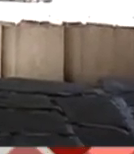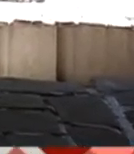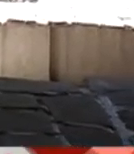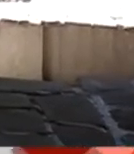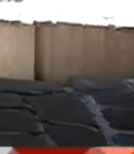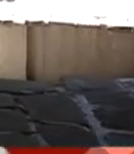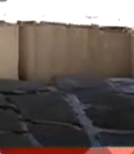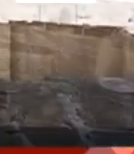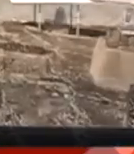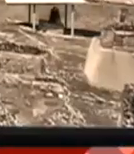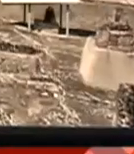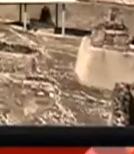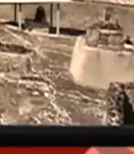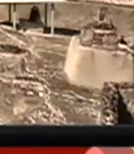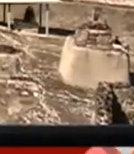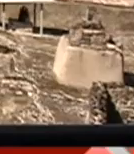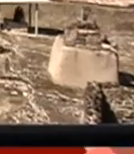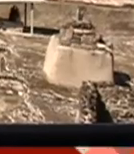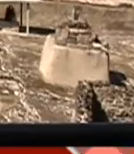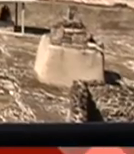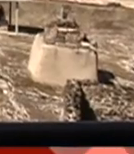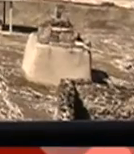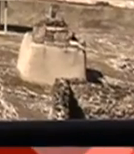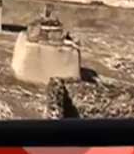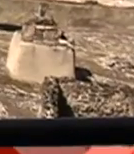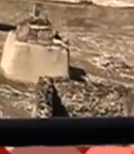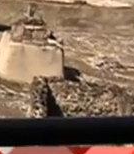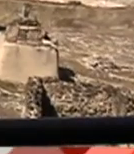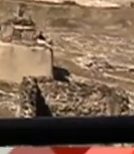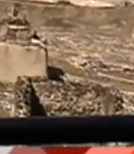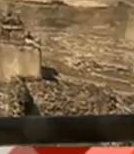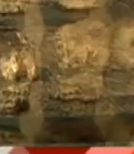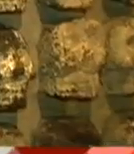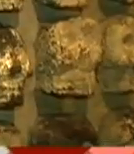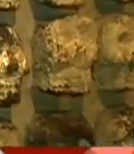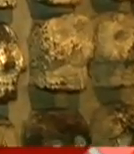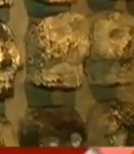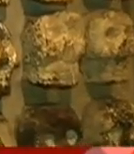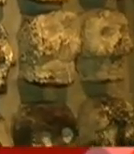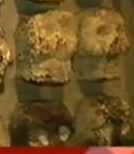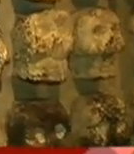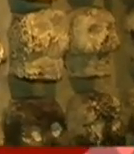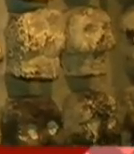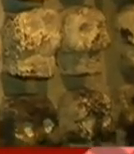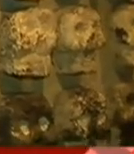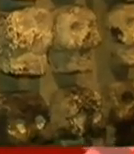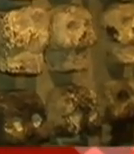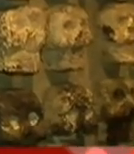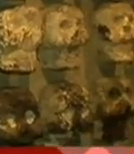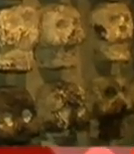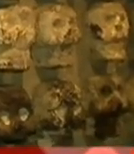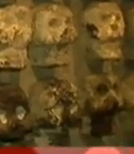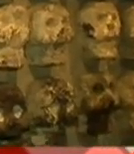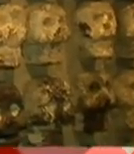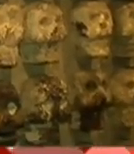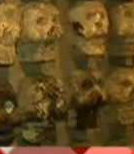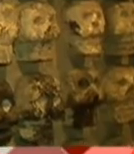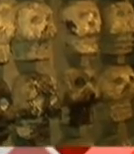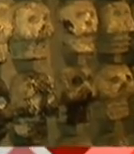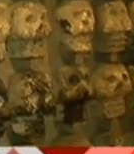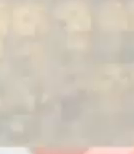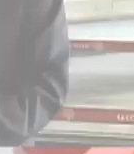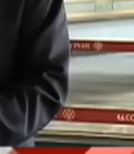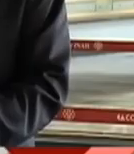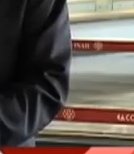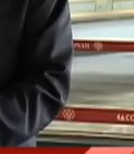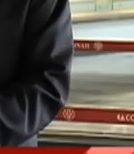y 30 años desde la inauguración de su museo. La exposición, dividida en 10 módulos, muestra una selección de obras maestras descubiertas en el